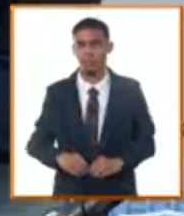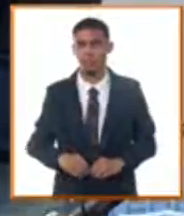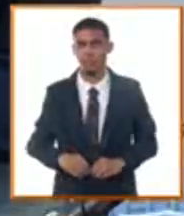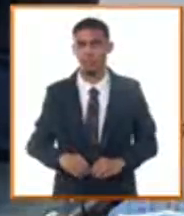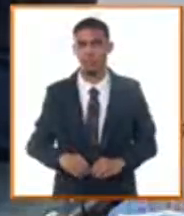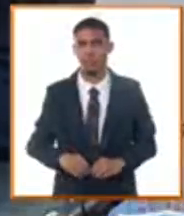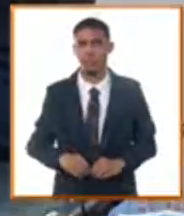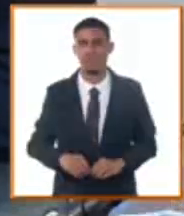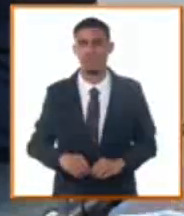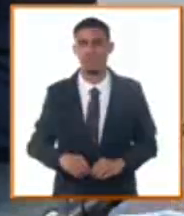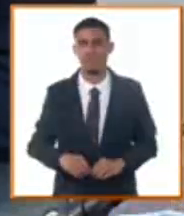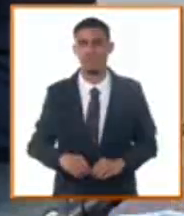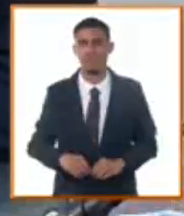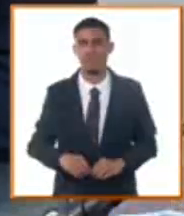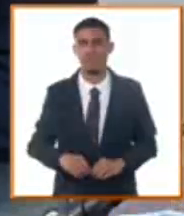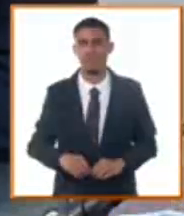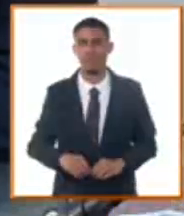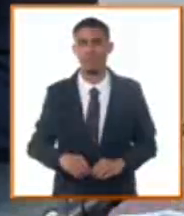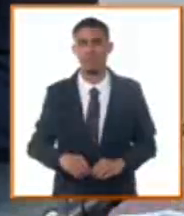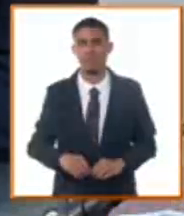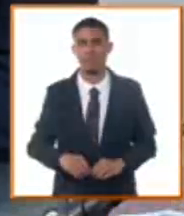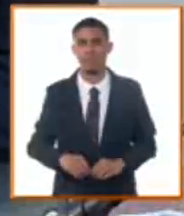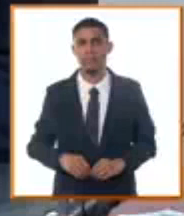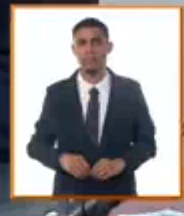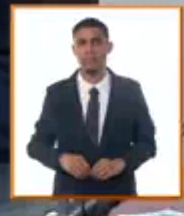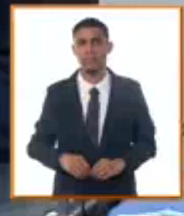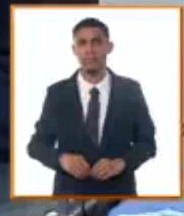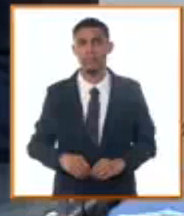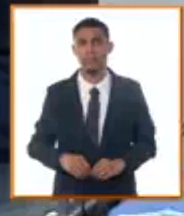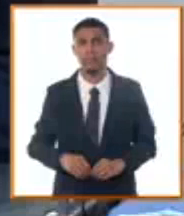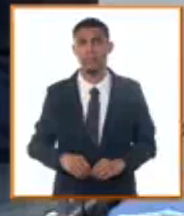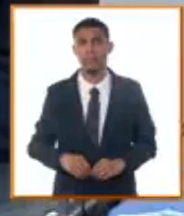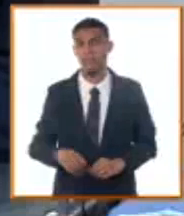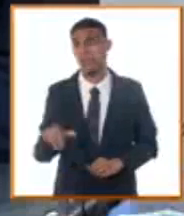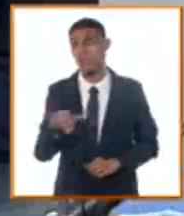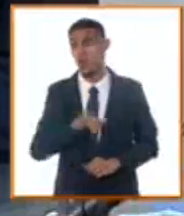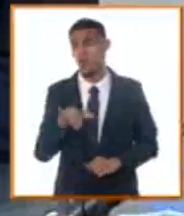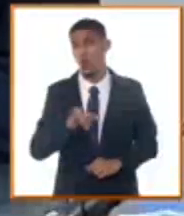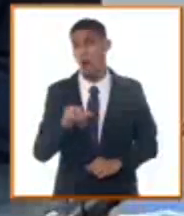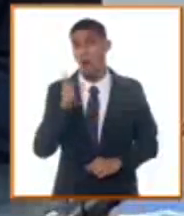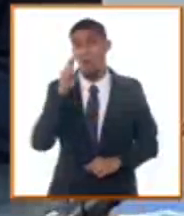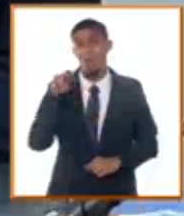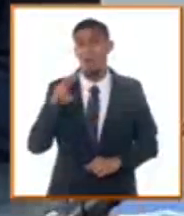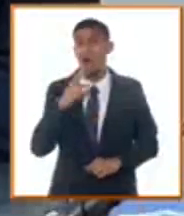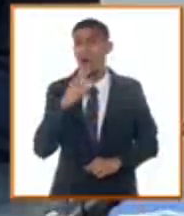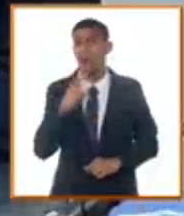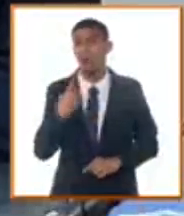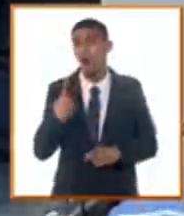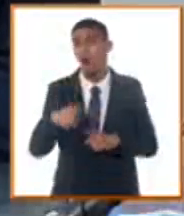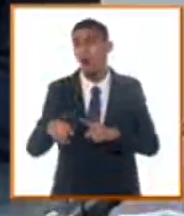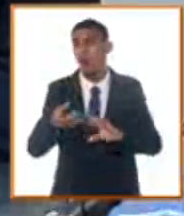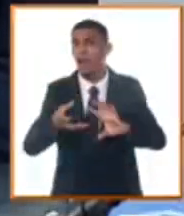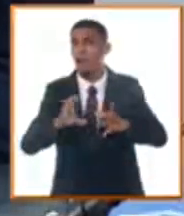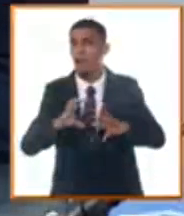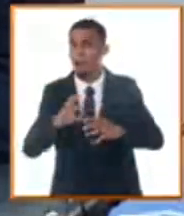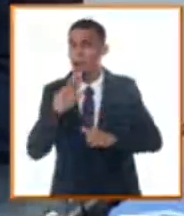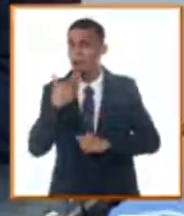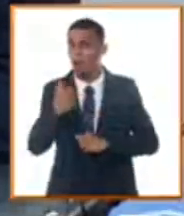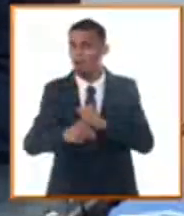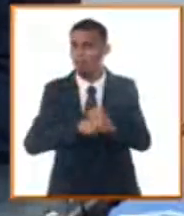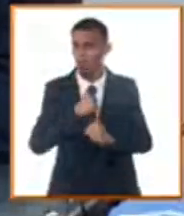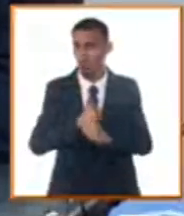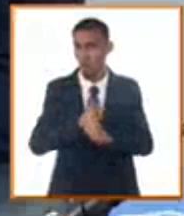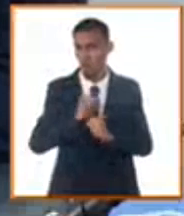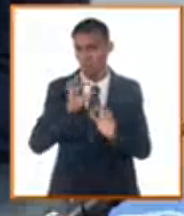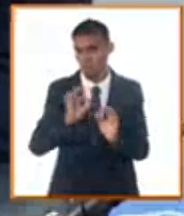también es buscar los incentivos que favorezcan el uso del comercio electrónico tanto por clientes como por prestadores de